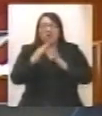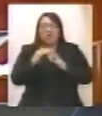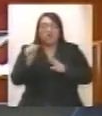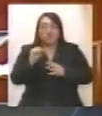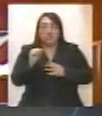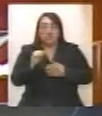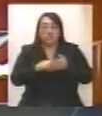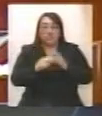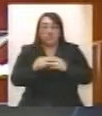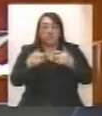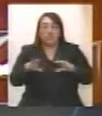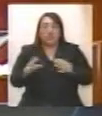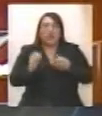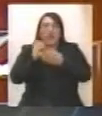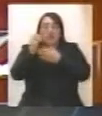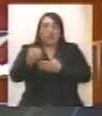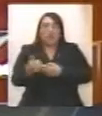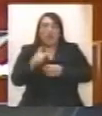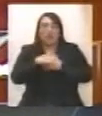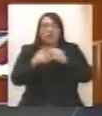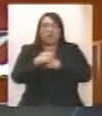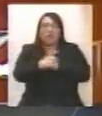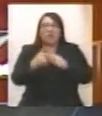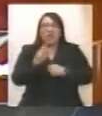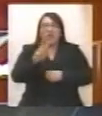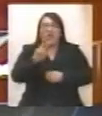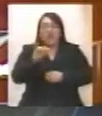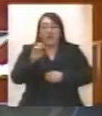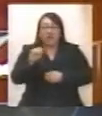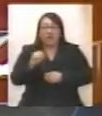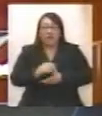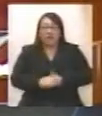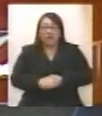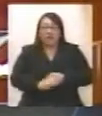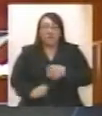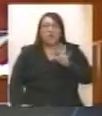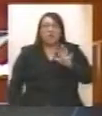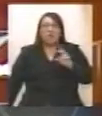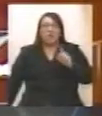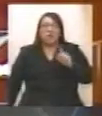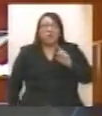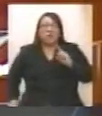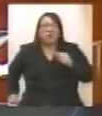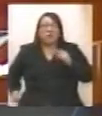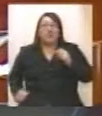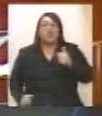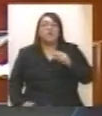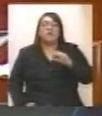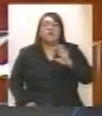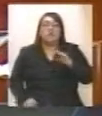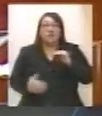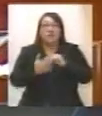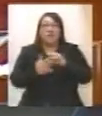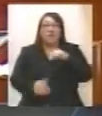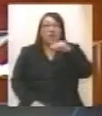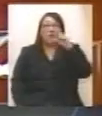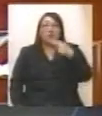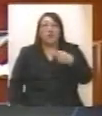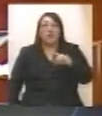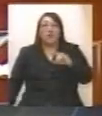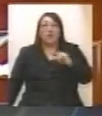soles han sido asignados a los distritos del Brain, 51,10 millones al Alto